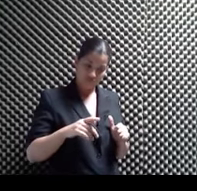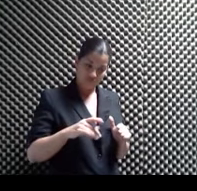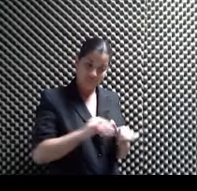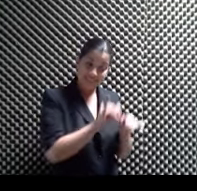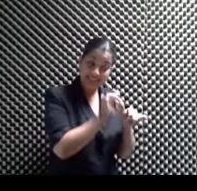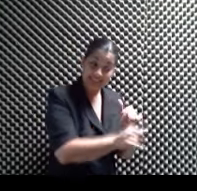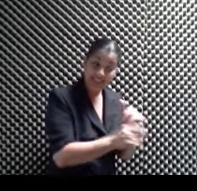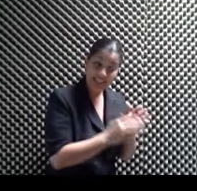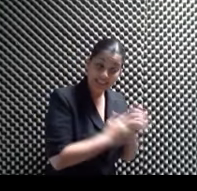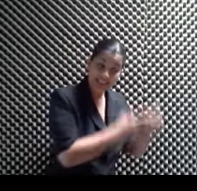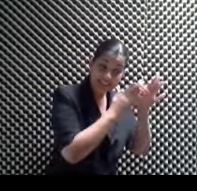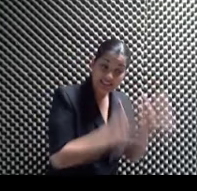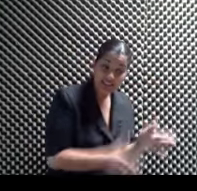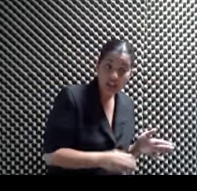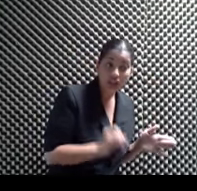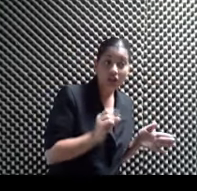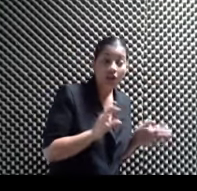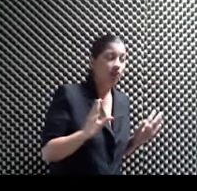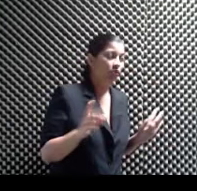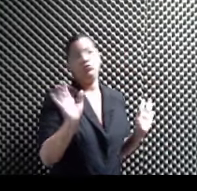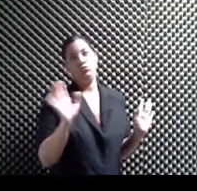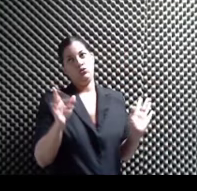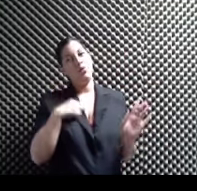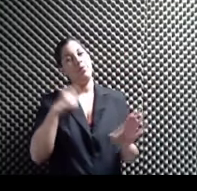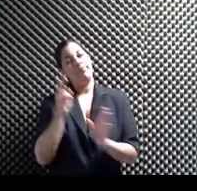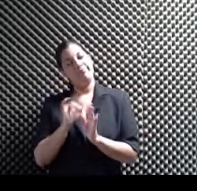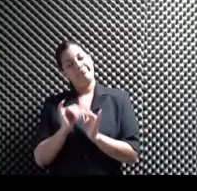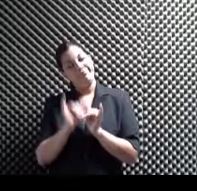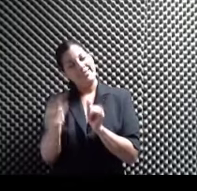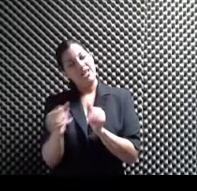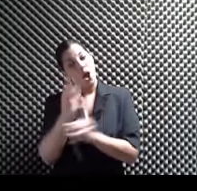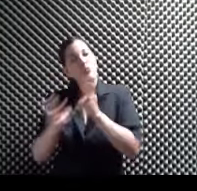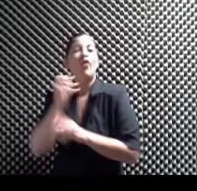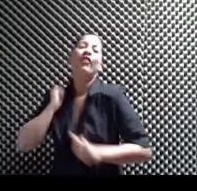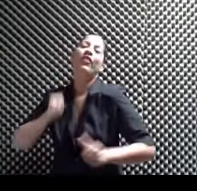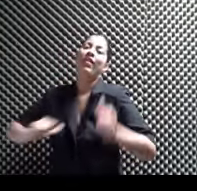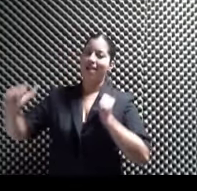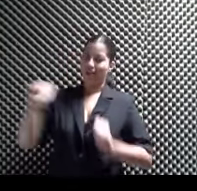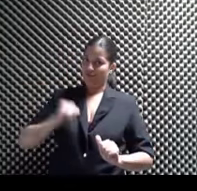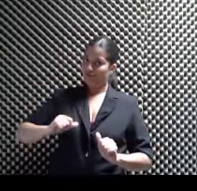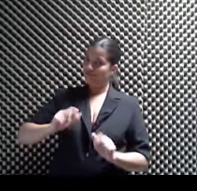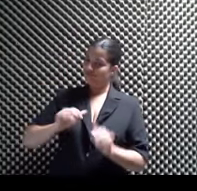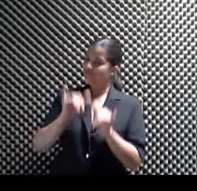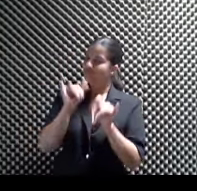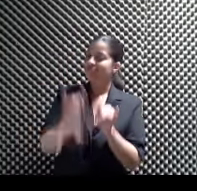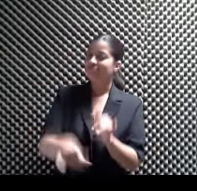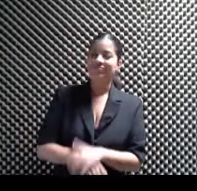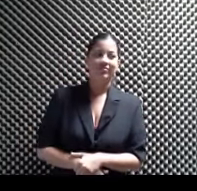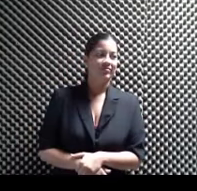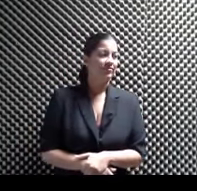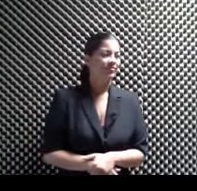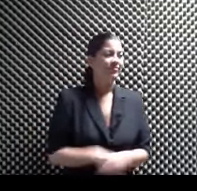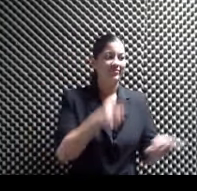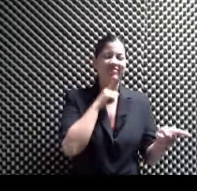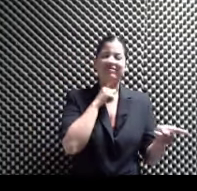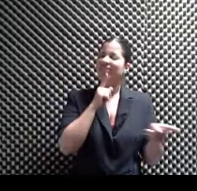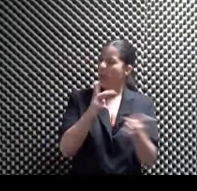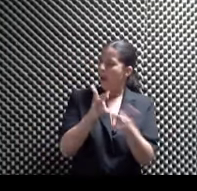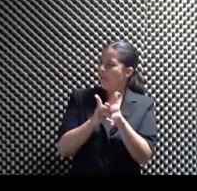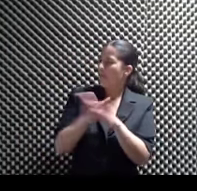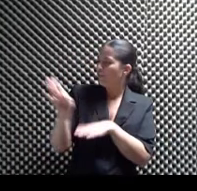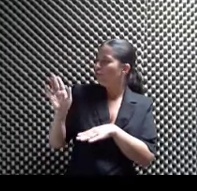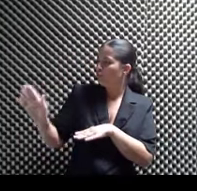dirección? Yo me quedo En el mundo teatral Yo sabía Yo quedo En el mundo teatral ¿Qué tú no has hecho? Así es Esa es la profesión Que él pone en su